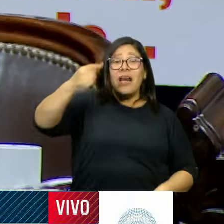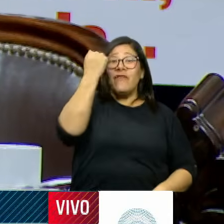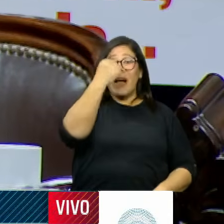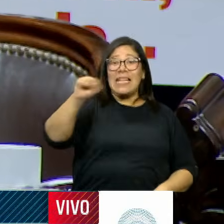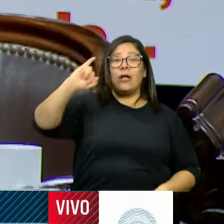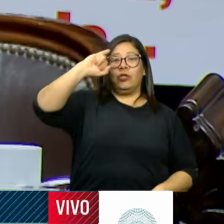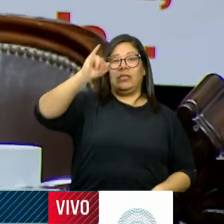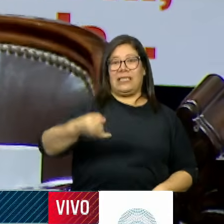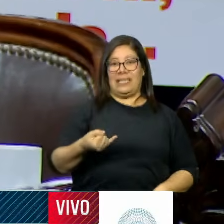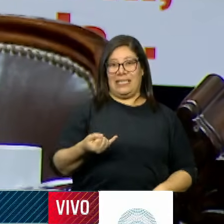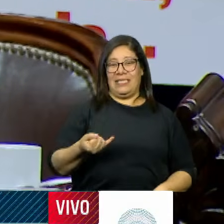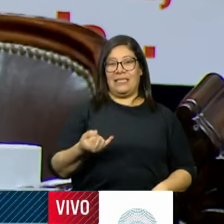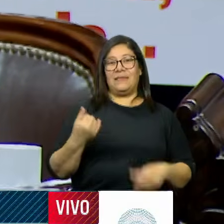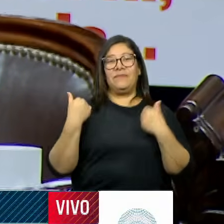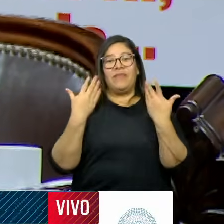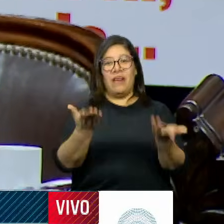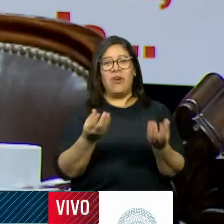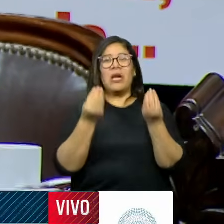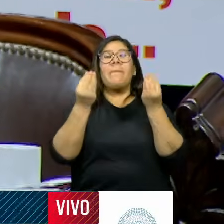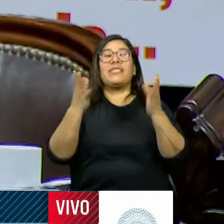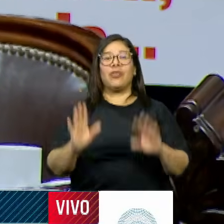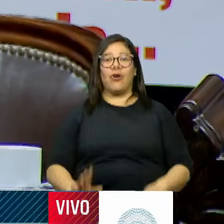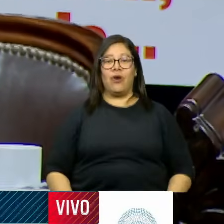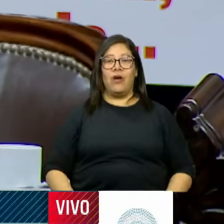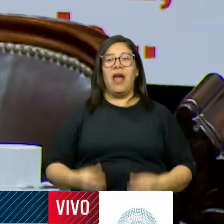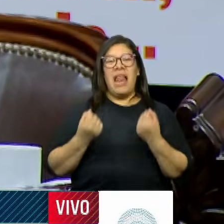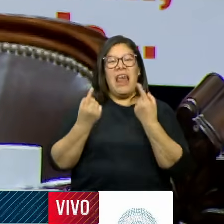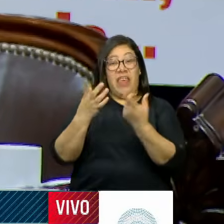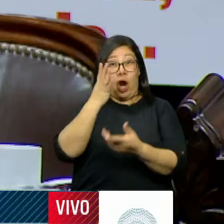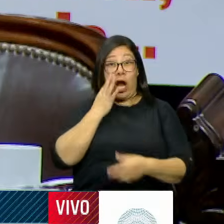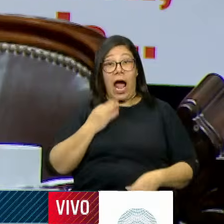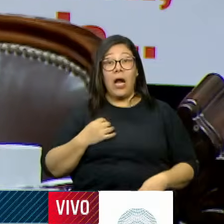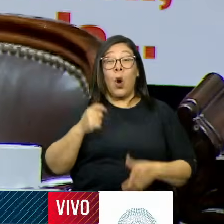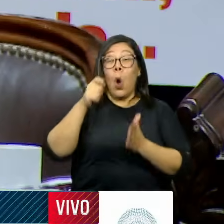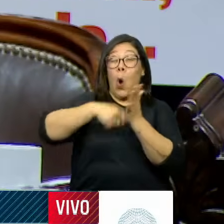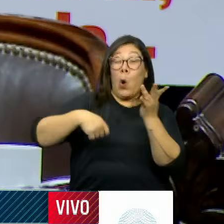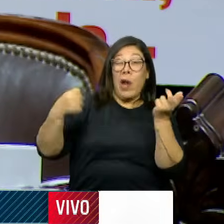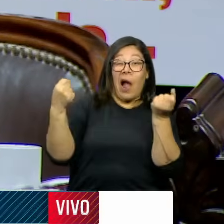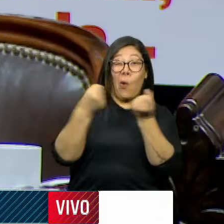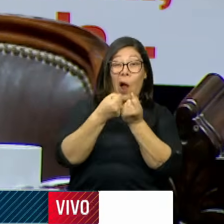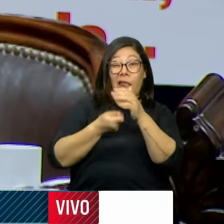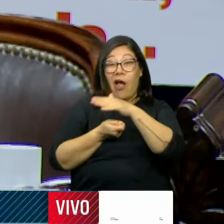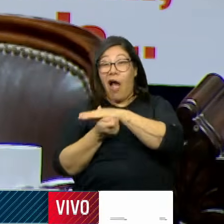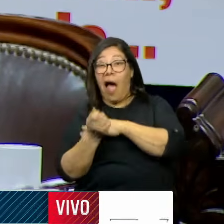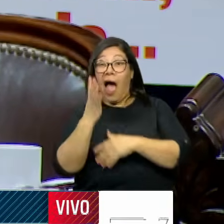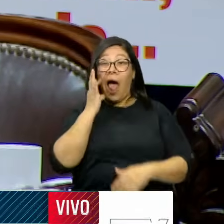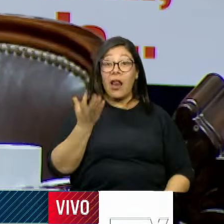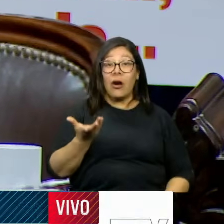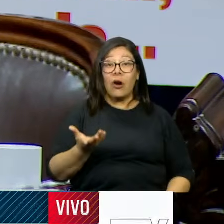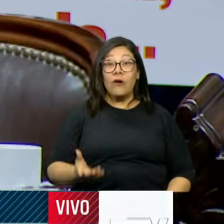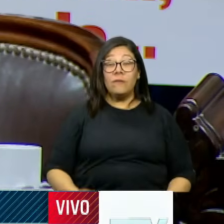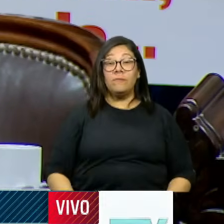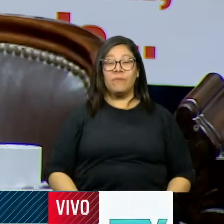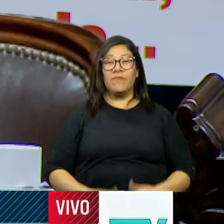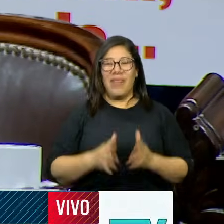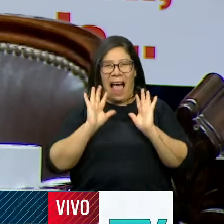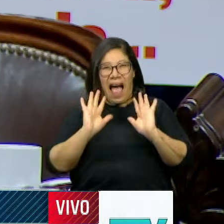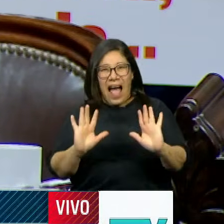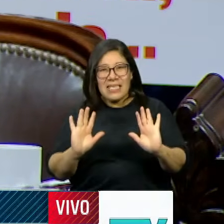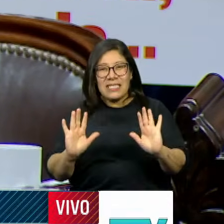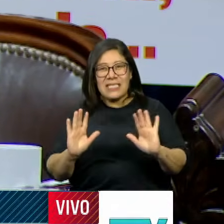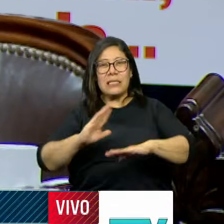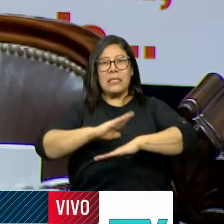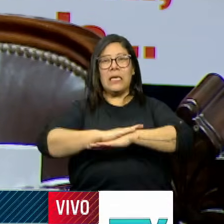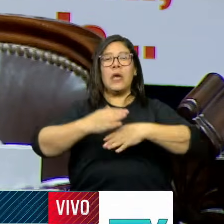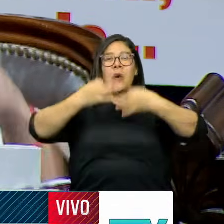¿Qué pasó? ¿Un contratito de Rufus los pudo más? Entonces yo me pregunto, ¿esta es la vara moral que le